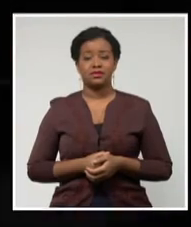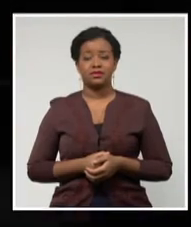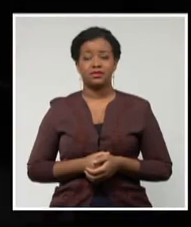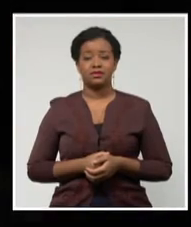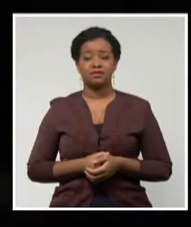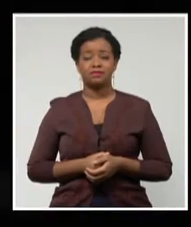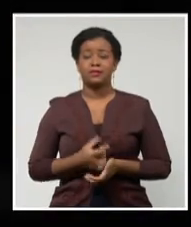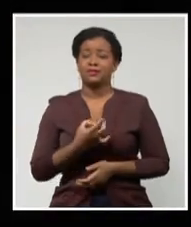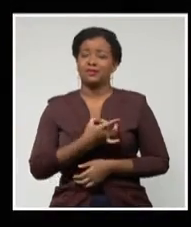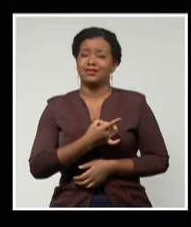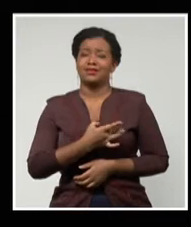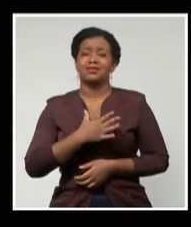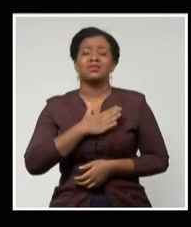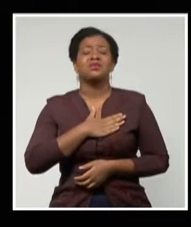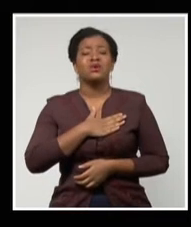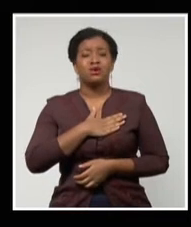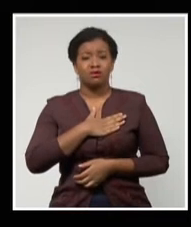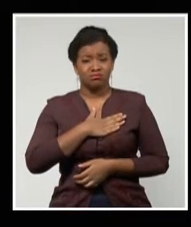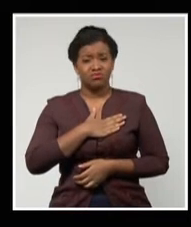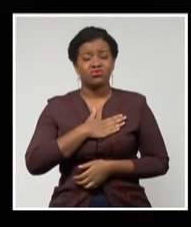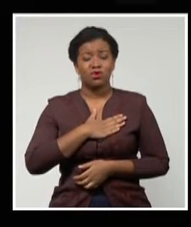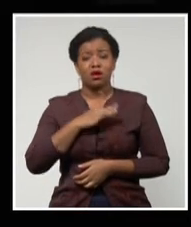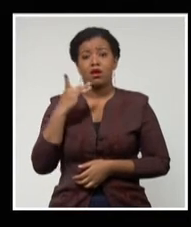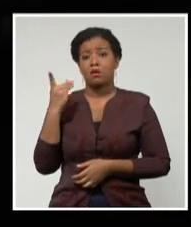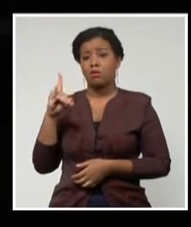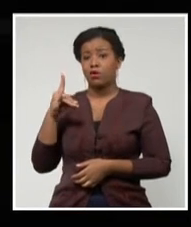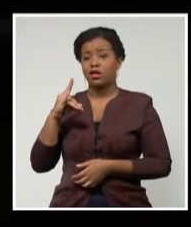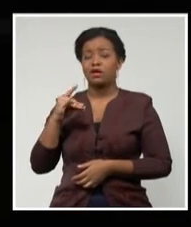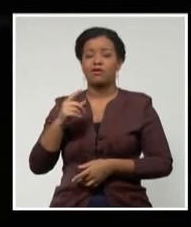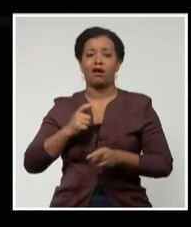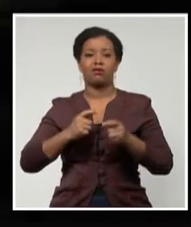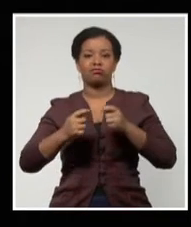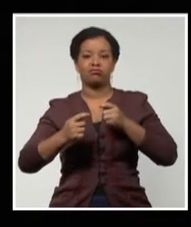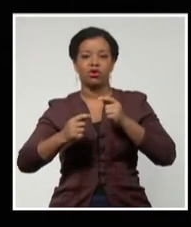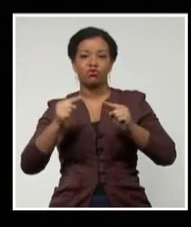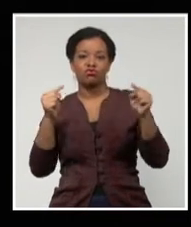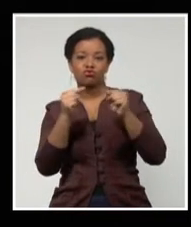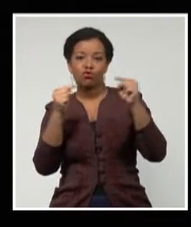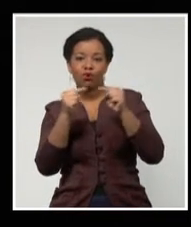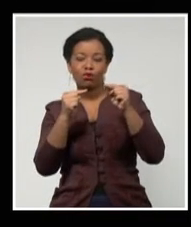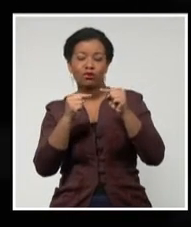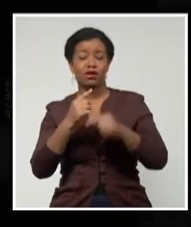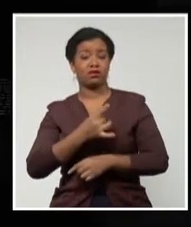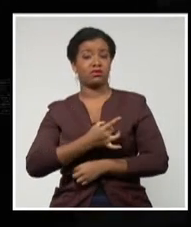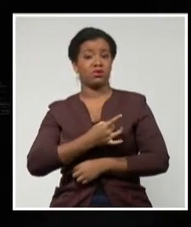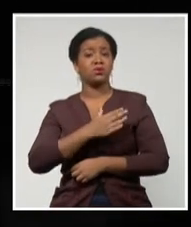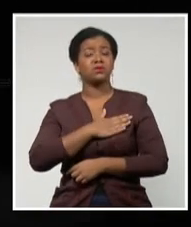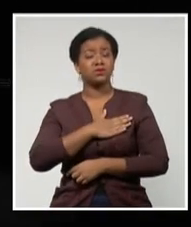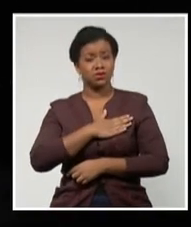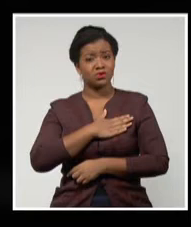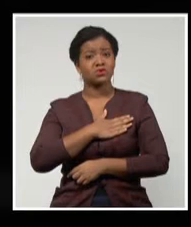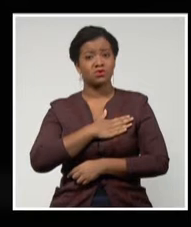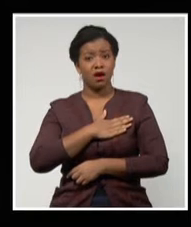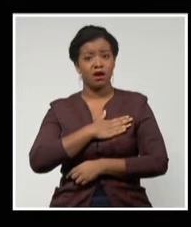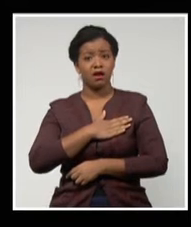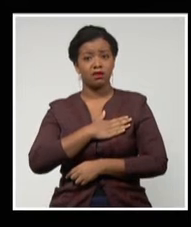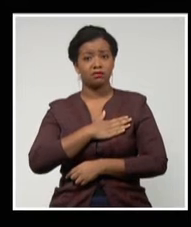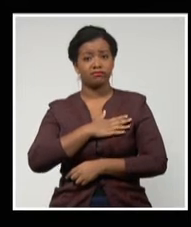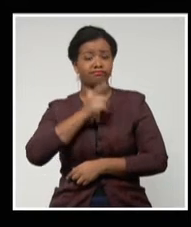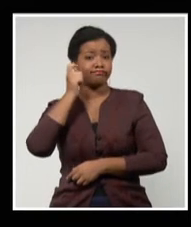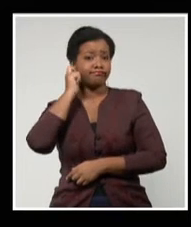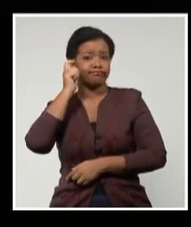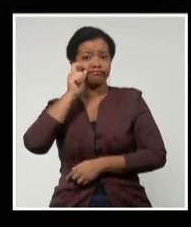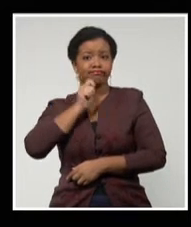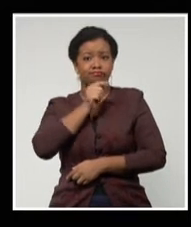Duele mucho que entre bolivianos y bolivianos enfrentados, duele mucho que esos señores,